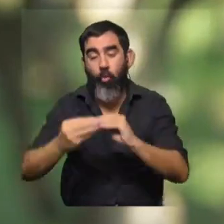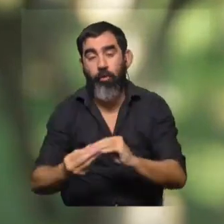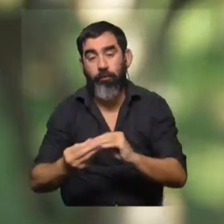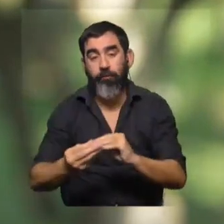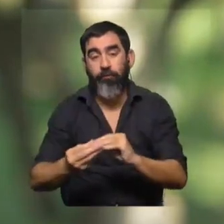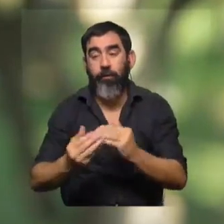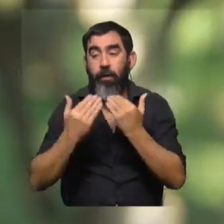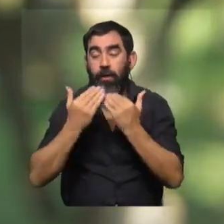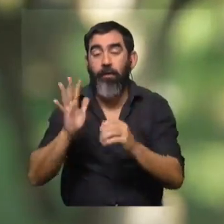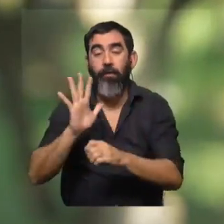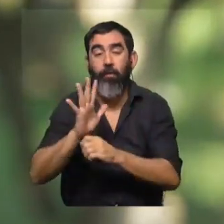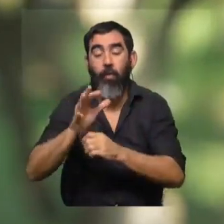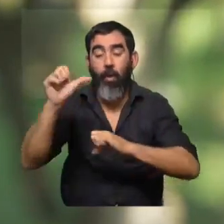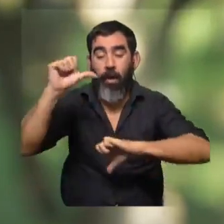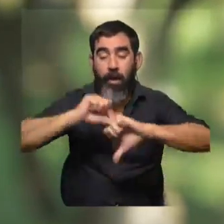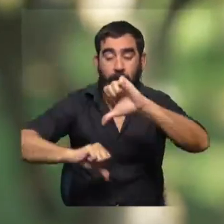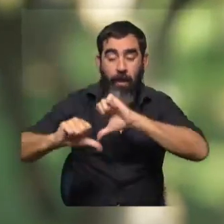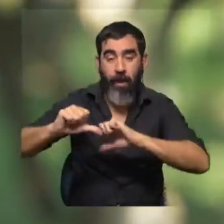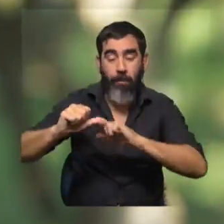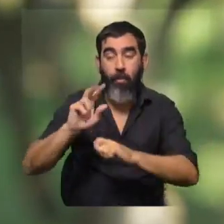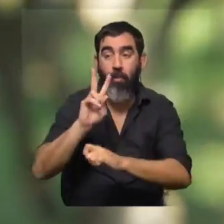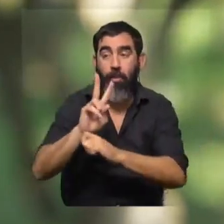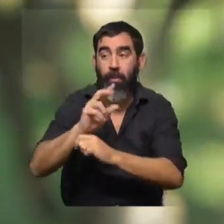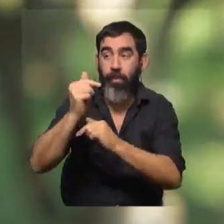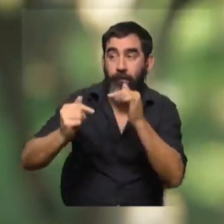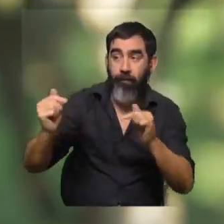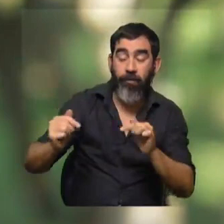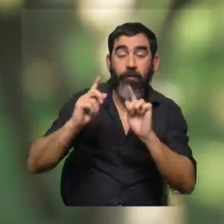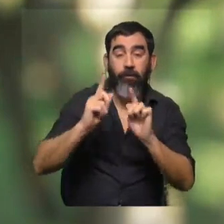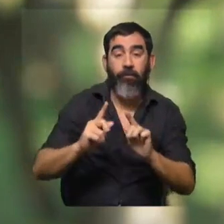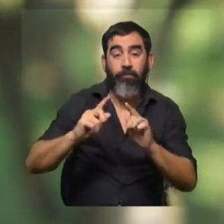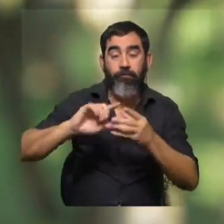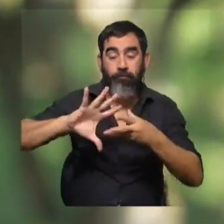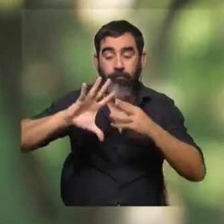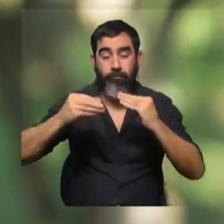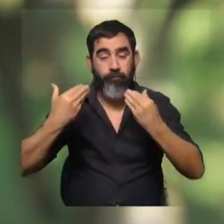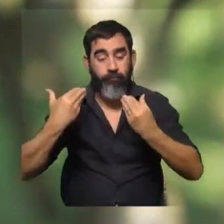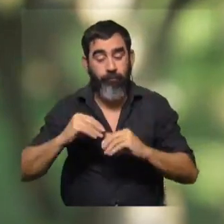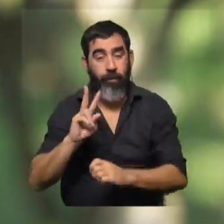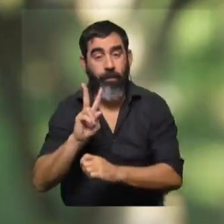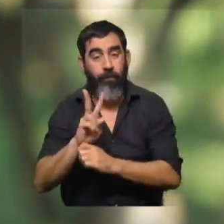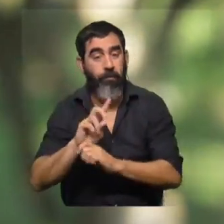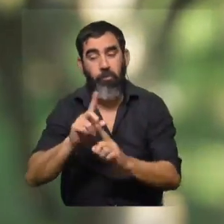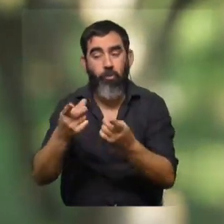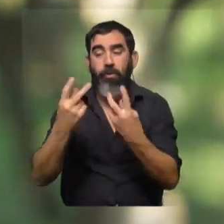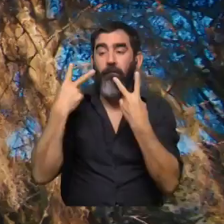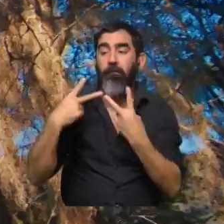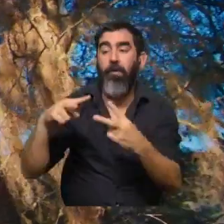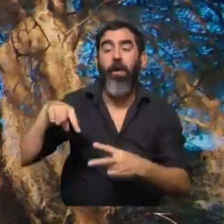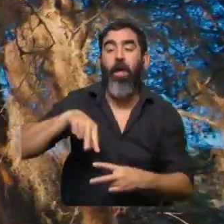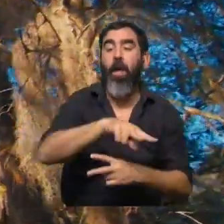una comunicación química, mediante sustancias de defensa, mediante también una morfología defensiva, sin necesidad de